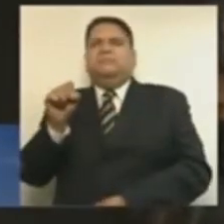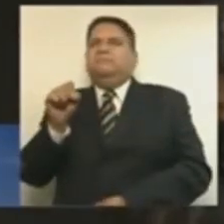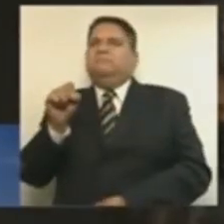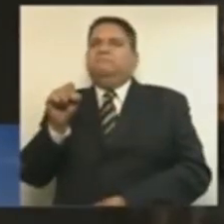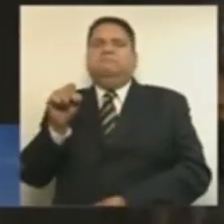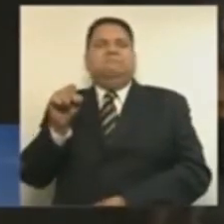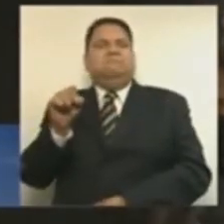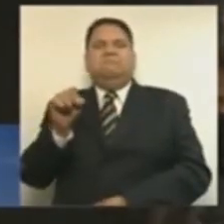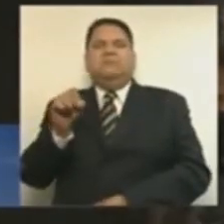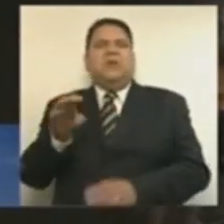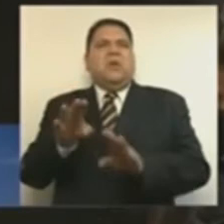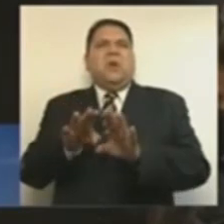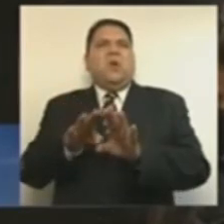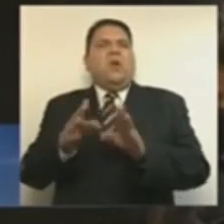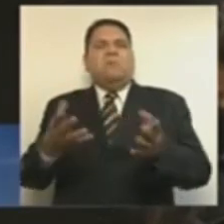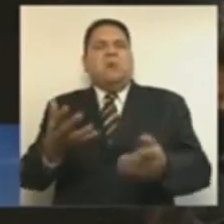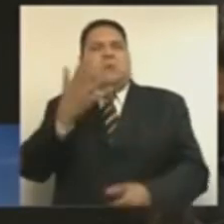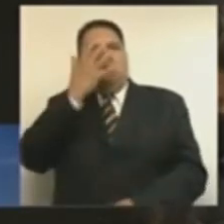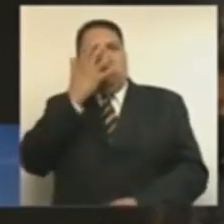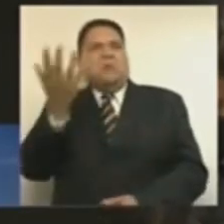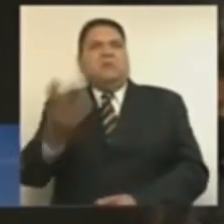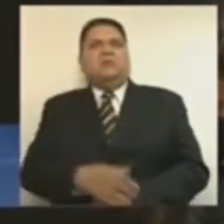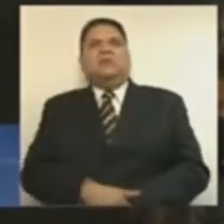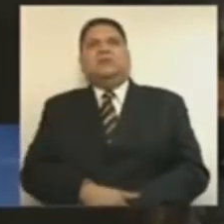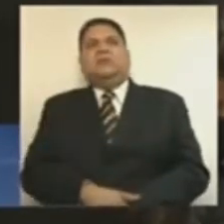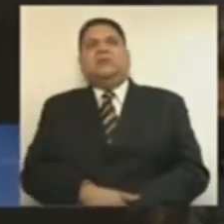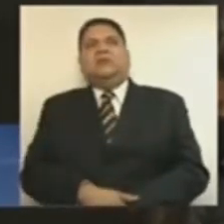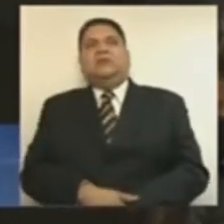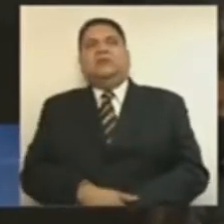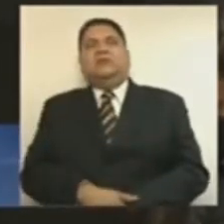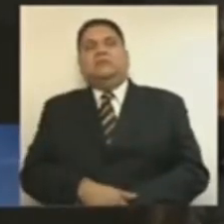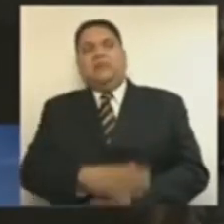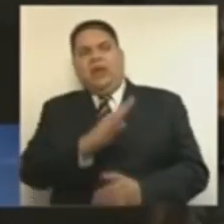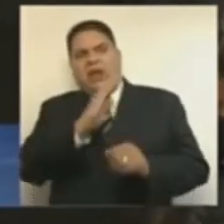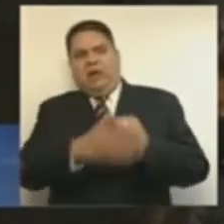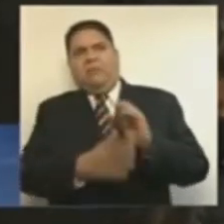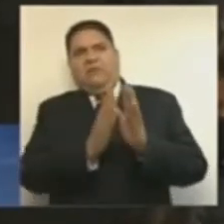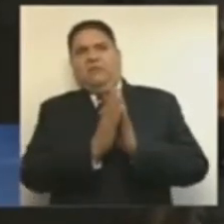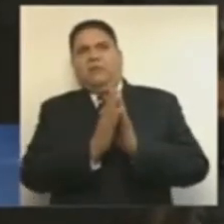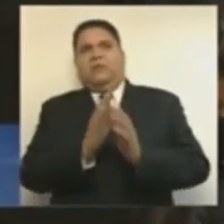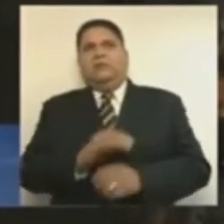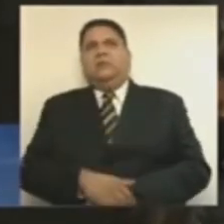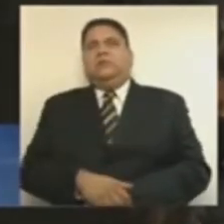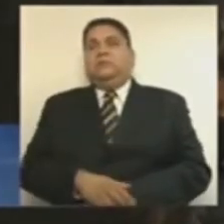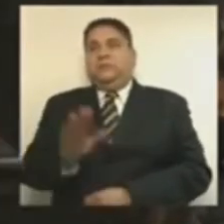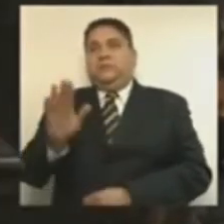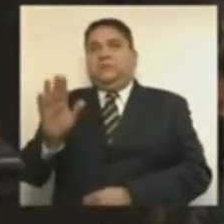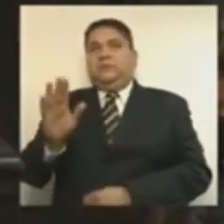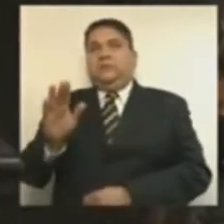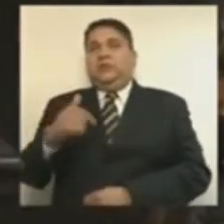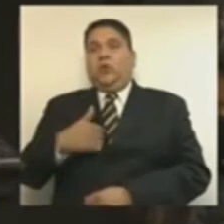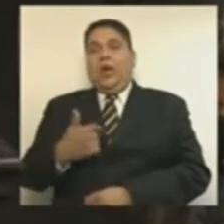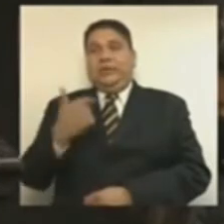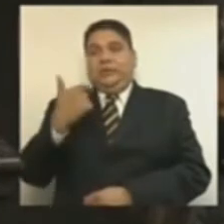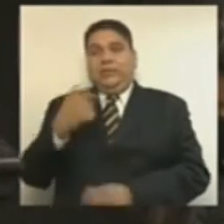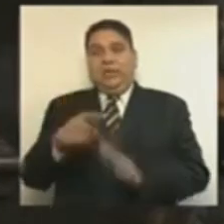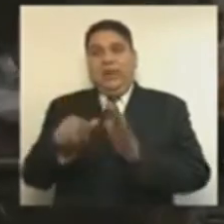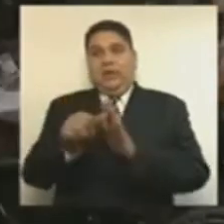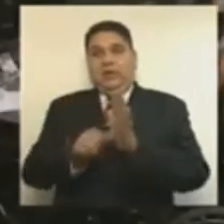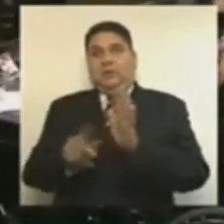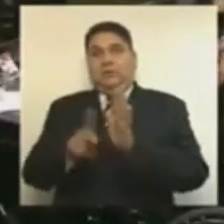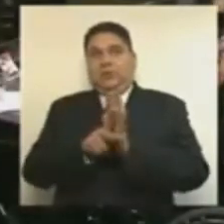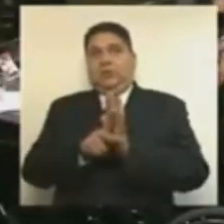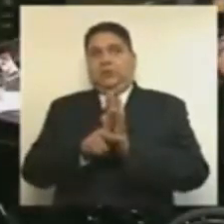ayudar. Concluya, senador, por favor. No, senadora presidenta, son 7 reservas las que tengo. Si los de usted